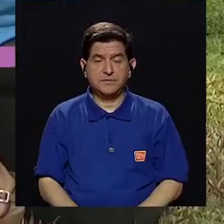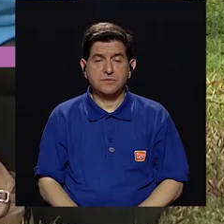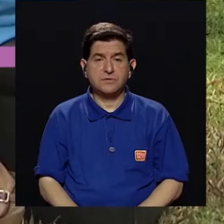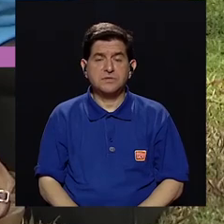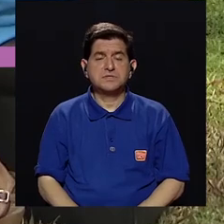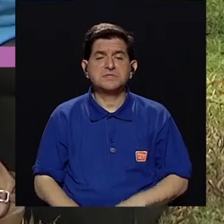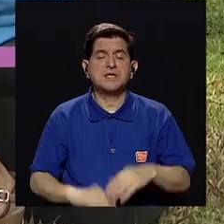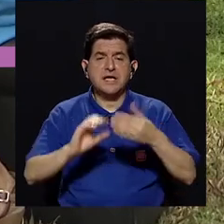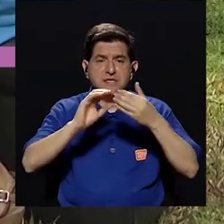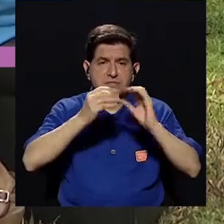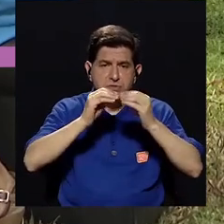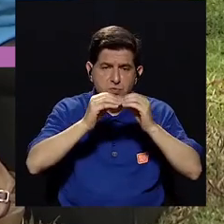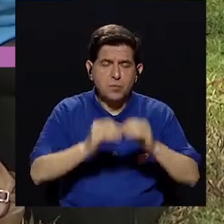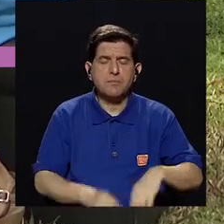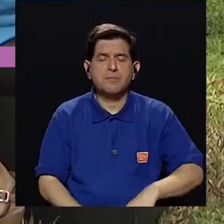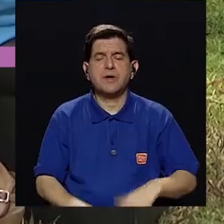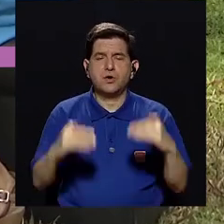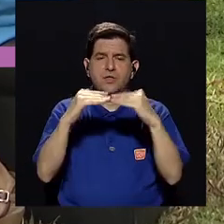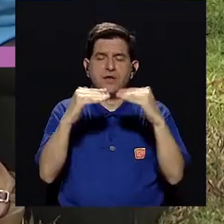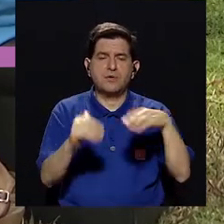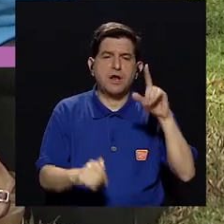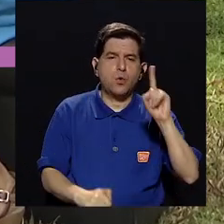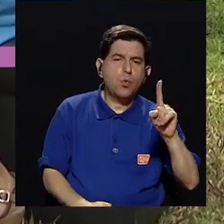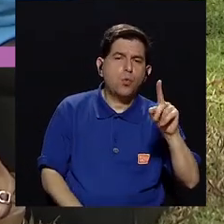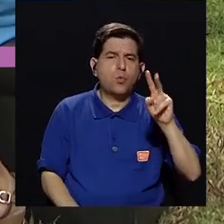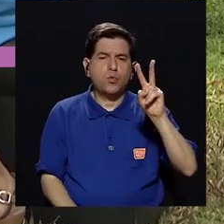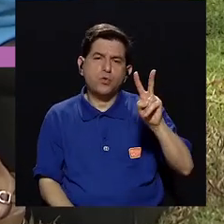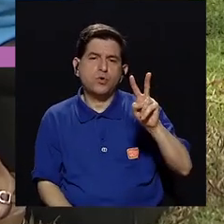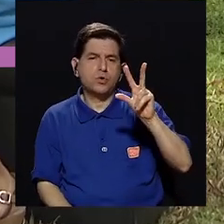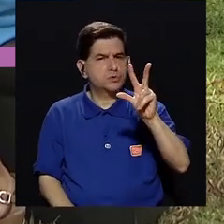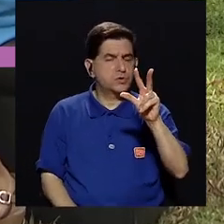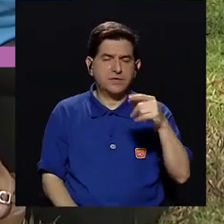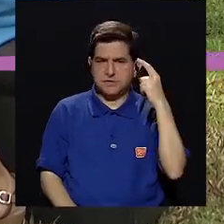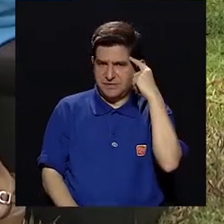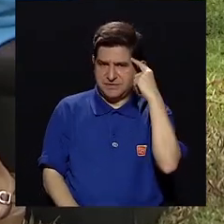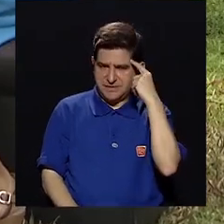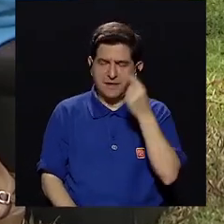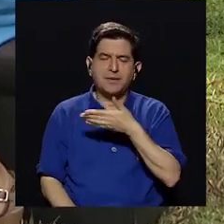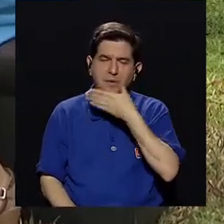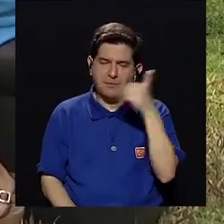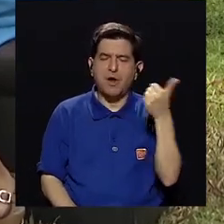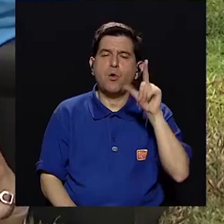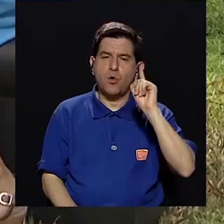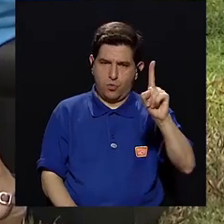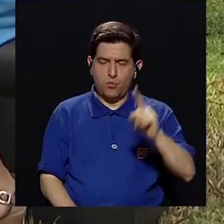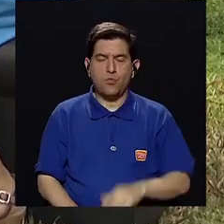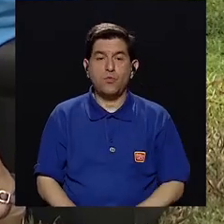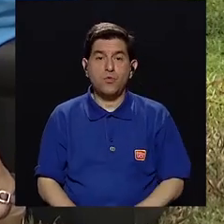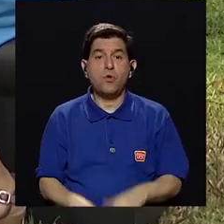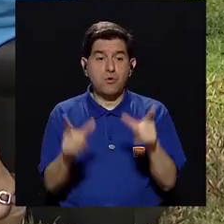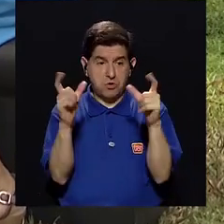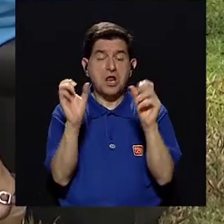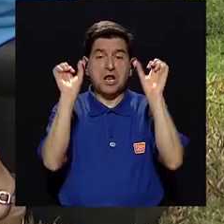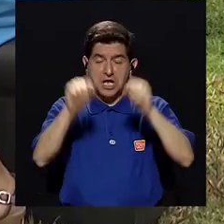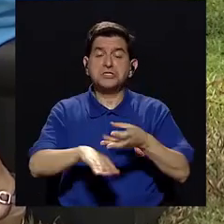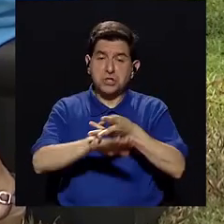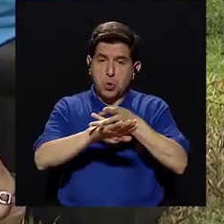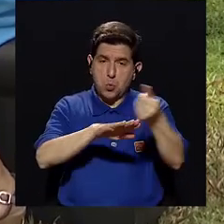2 3 1 es mejor por supuesto y el cáncer es curable verdad